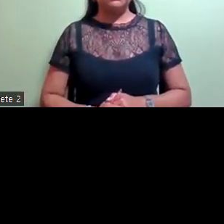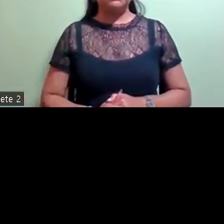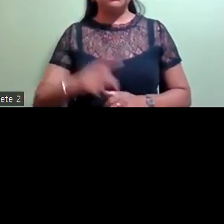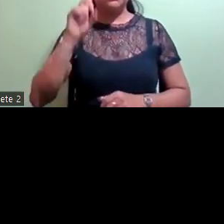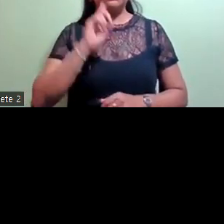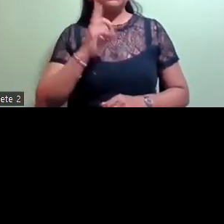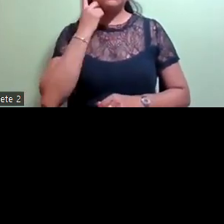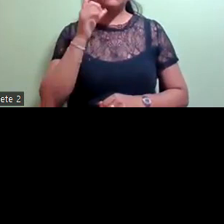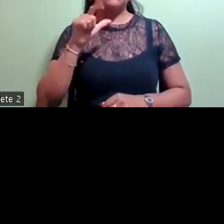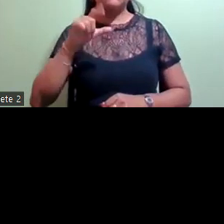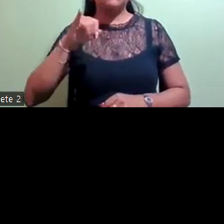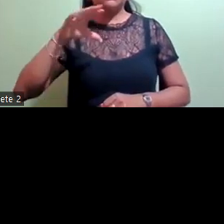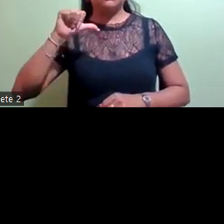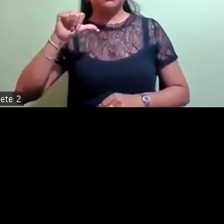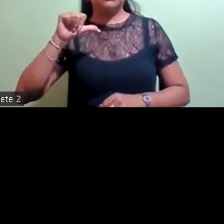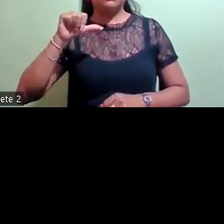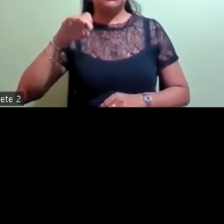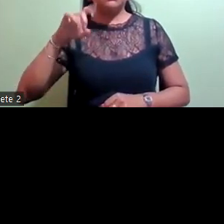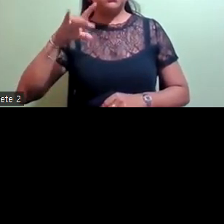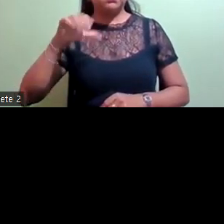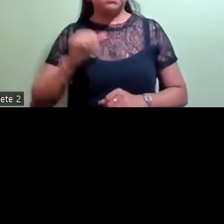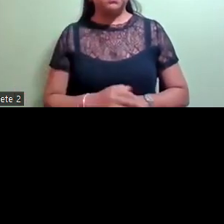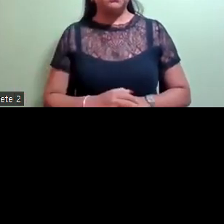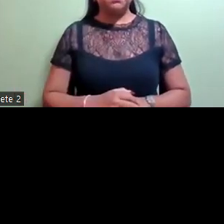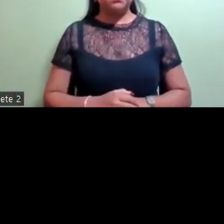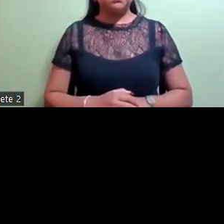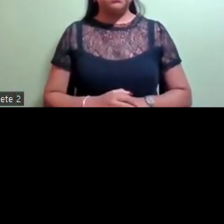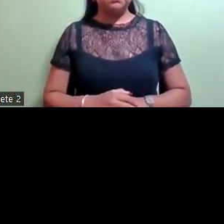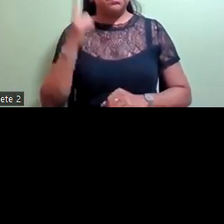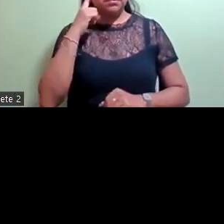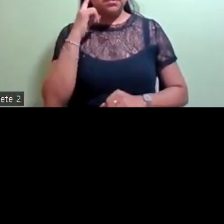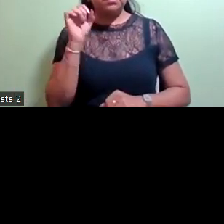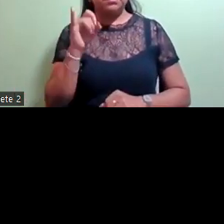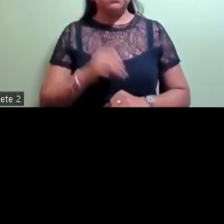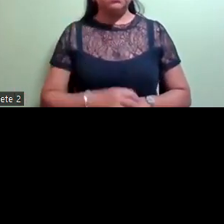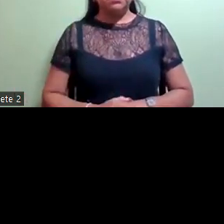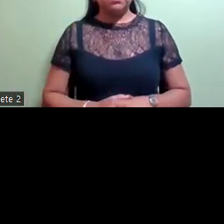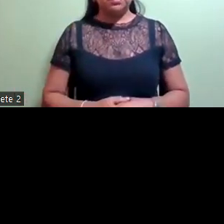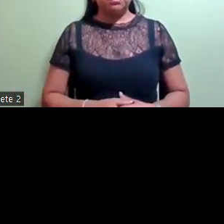Alicia, Sí. ¿sí se escucha? Sí.